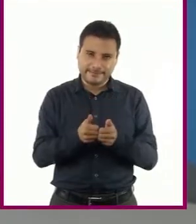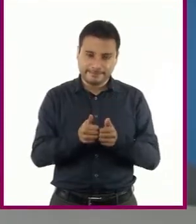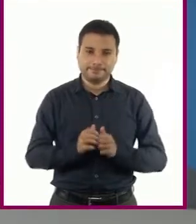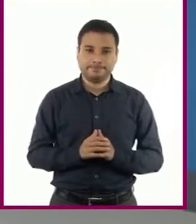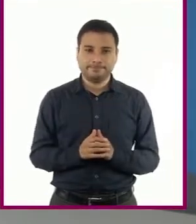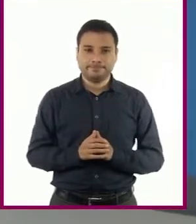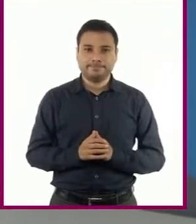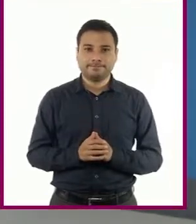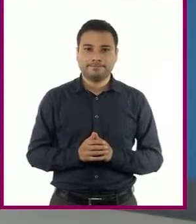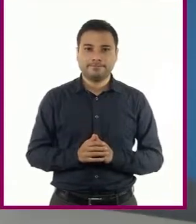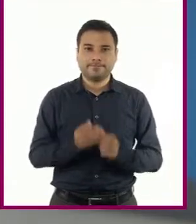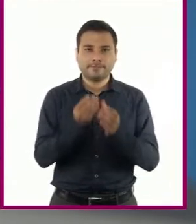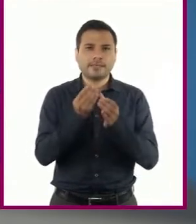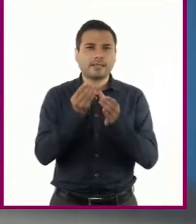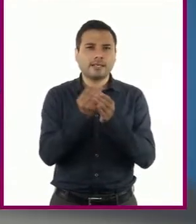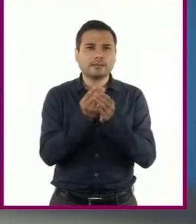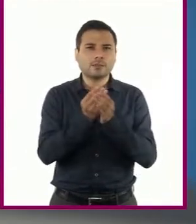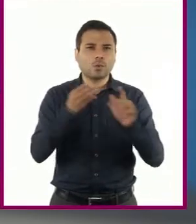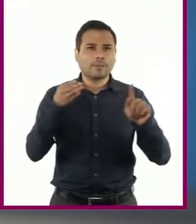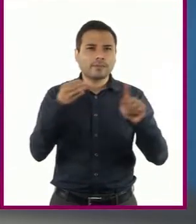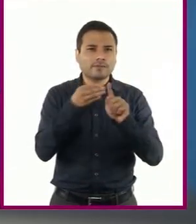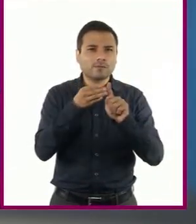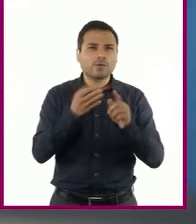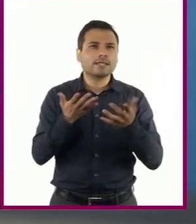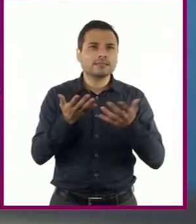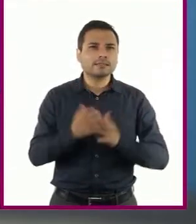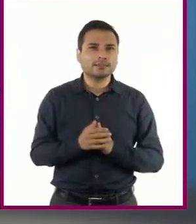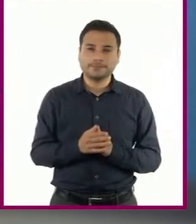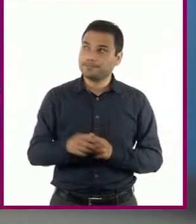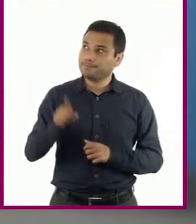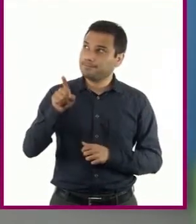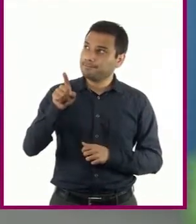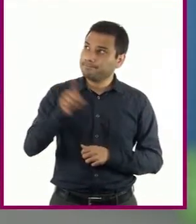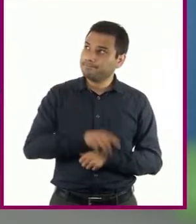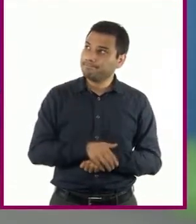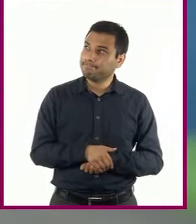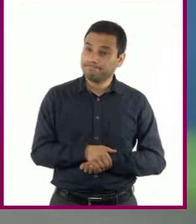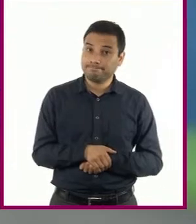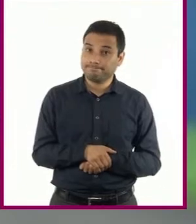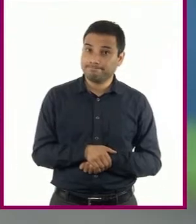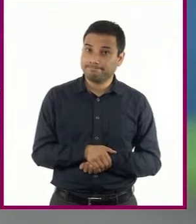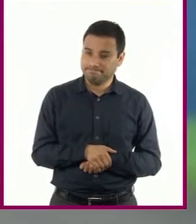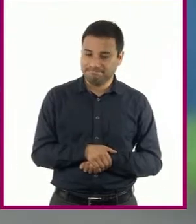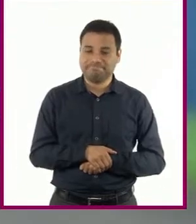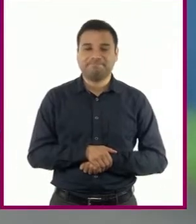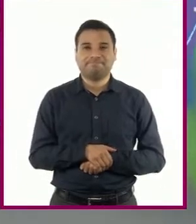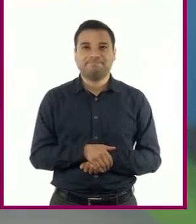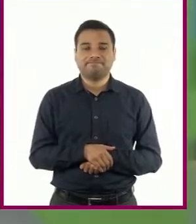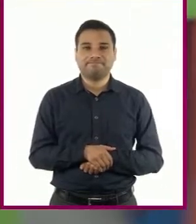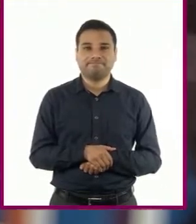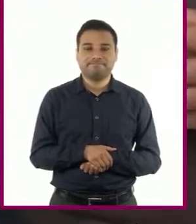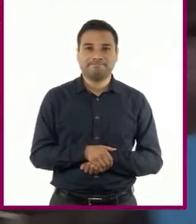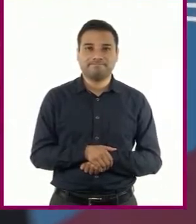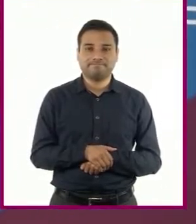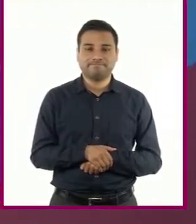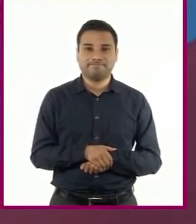El propósito de esta sesión es reconocer que la democracia es una forma de organización social y política.